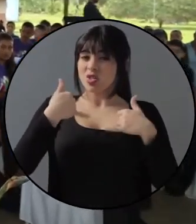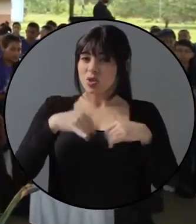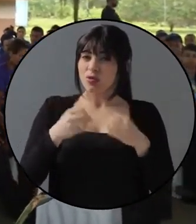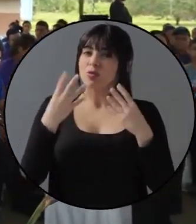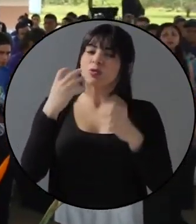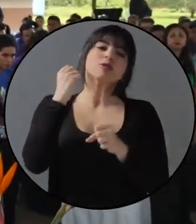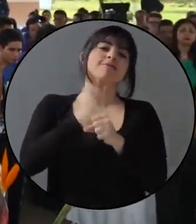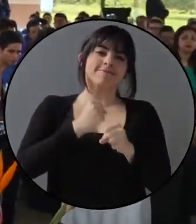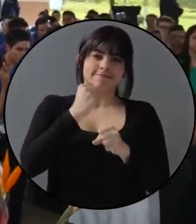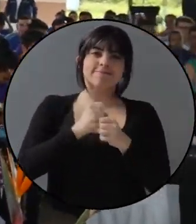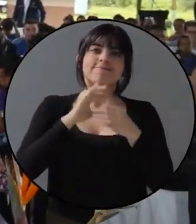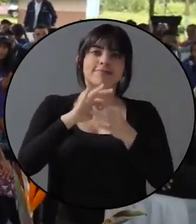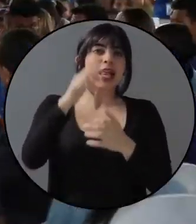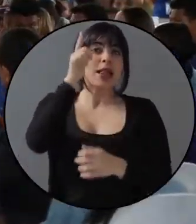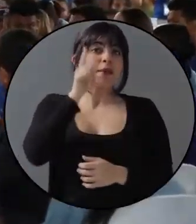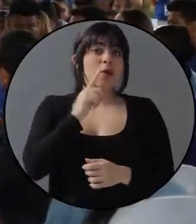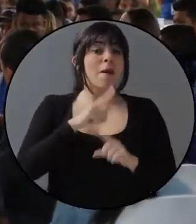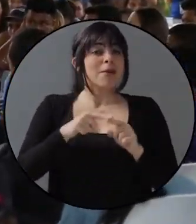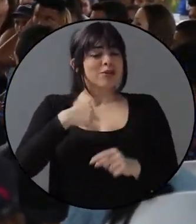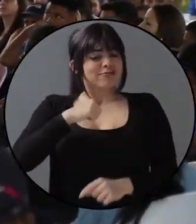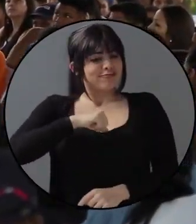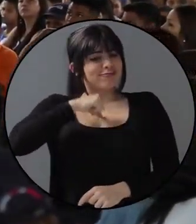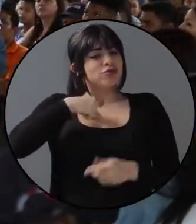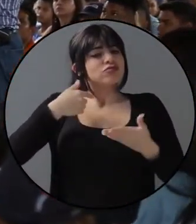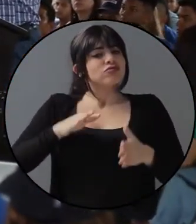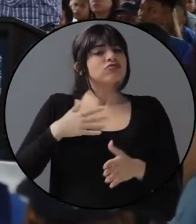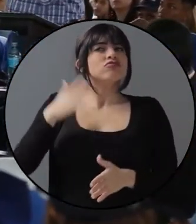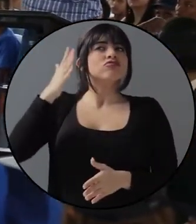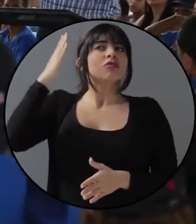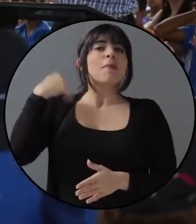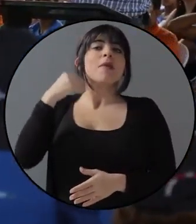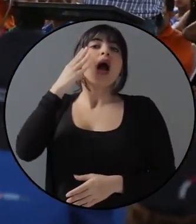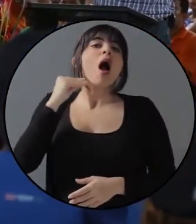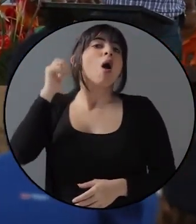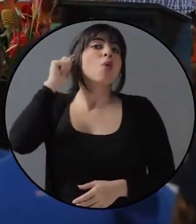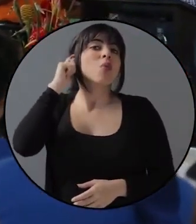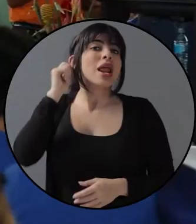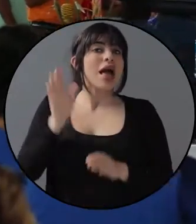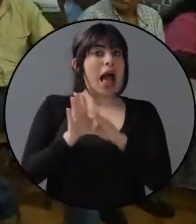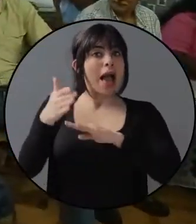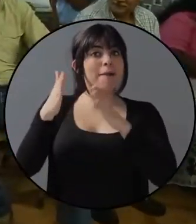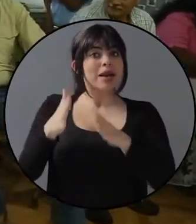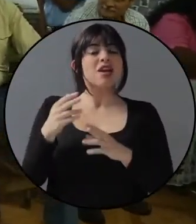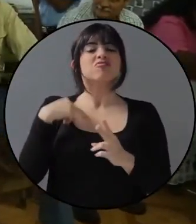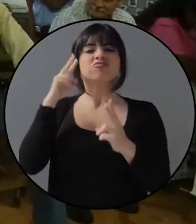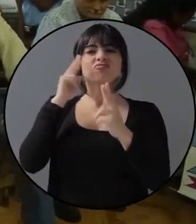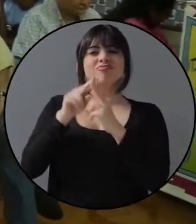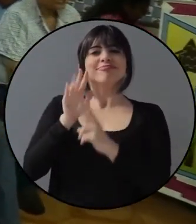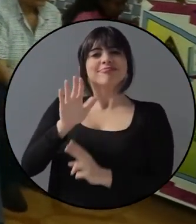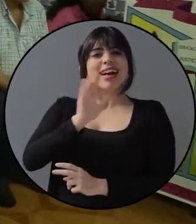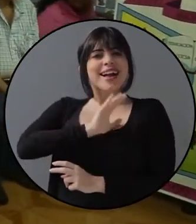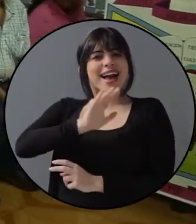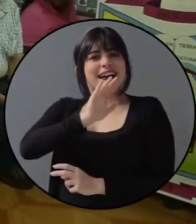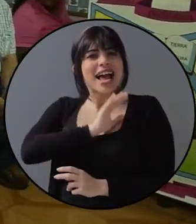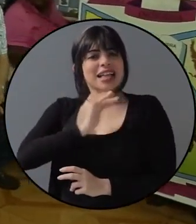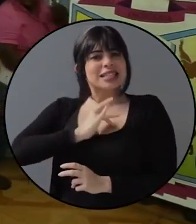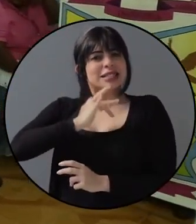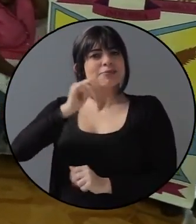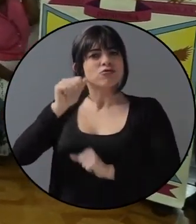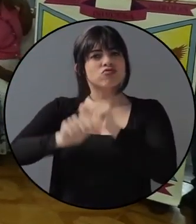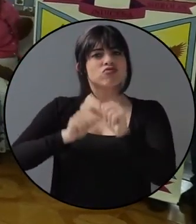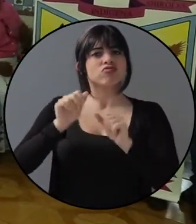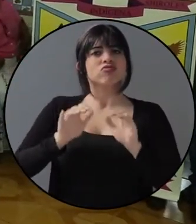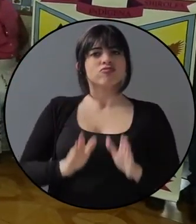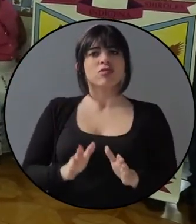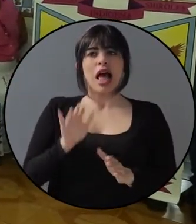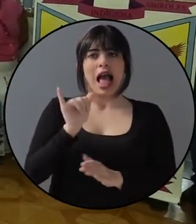Hay todavía mucho por hacer en Limón, pero como orgulloso descendiente de una abuela jamaiquina, conozco bien el carácter y el espíritu luchador